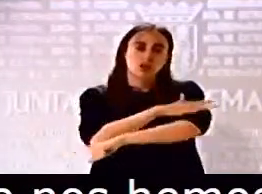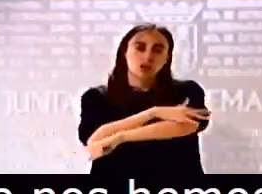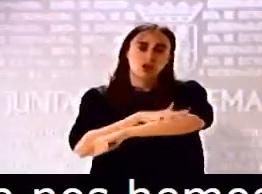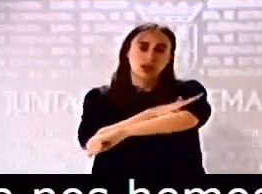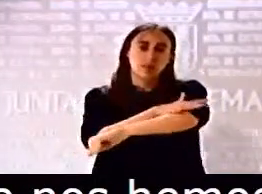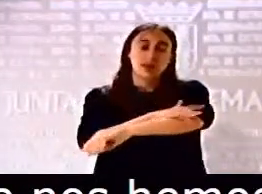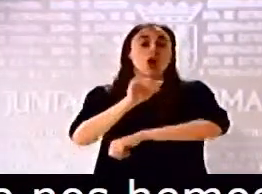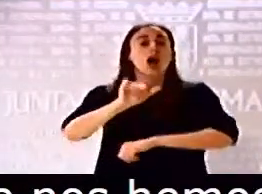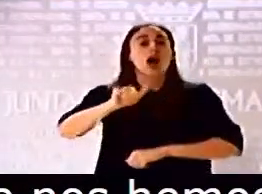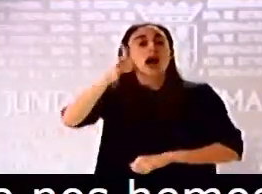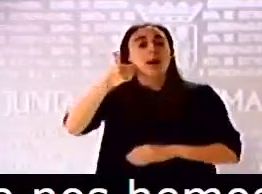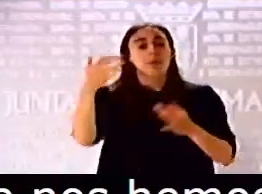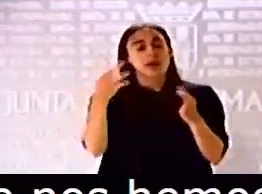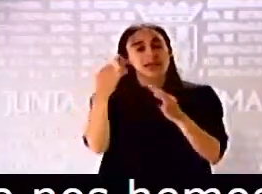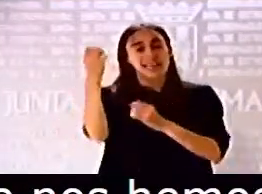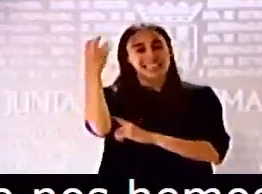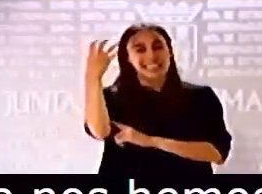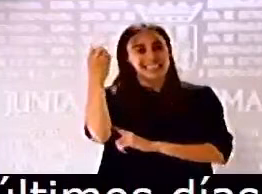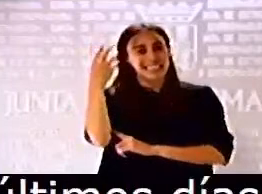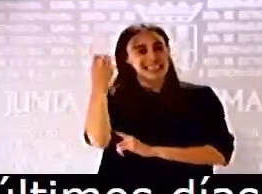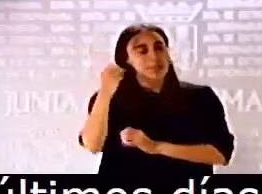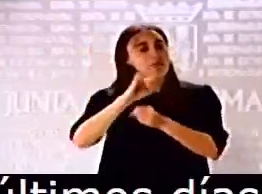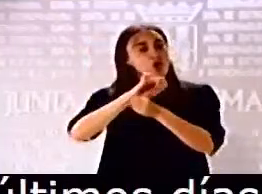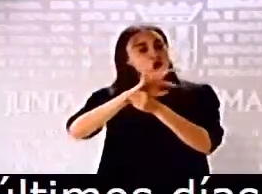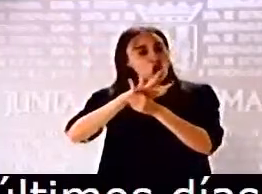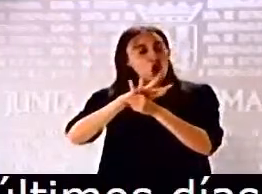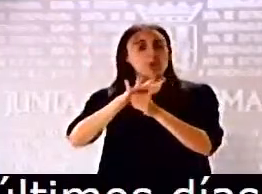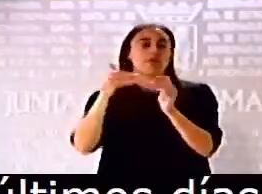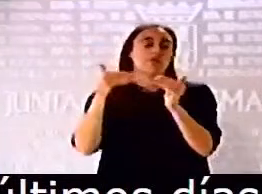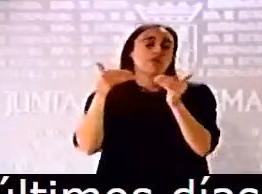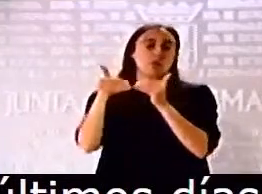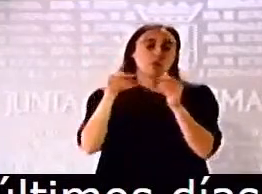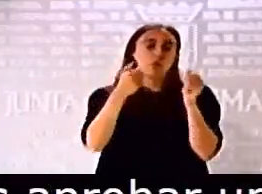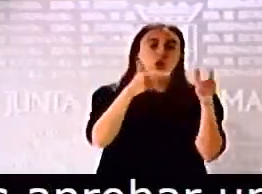semáforo COVID que dé estabilidad al sector durante los próximos meses.